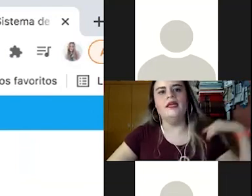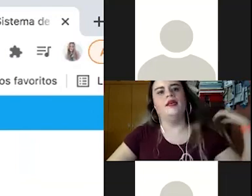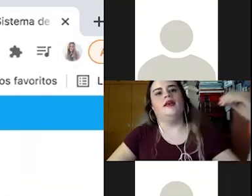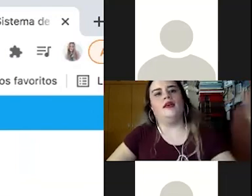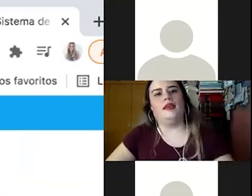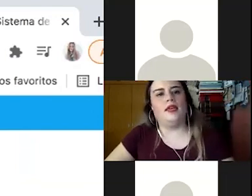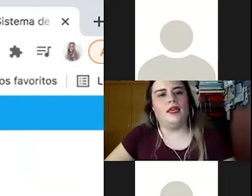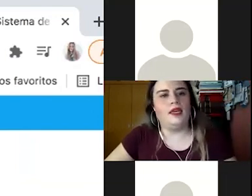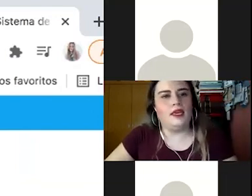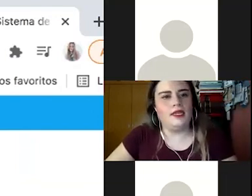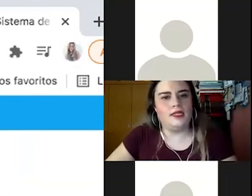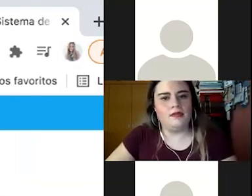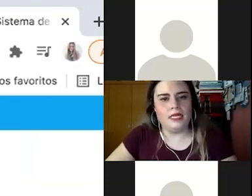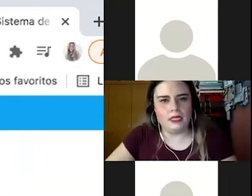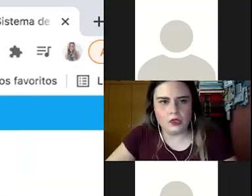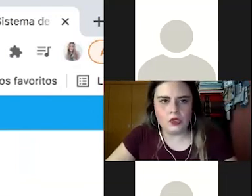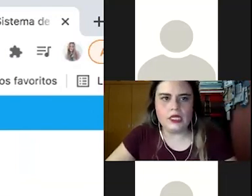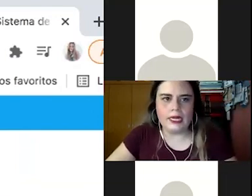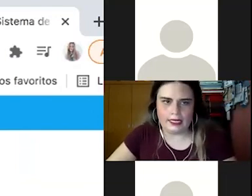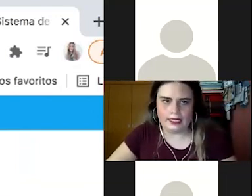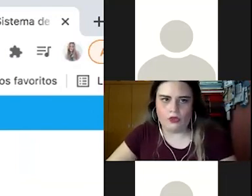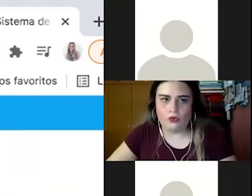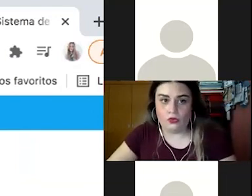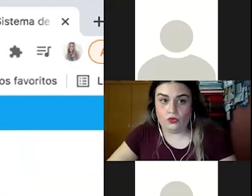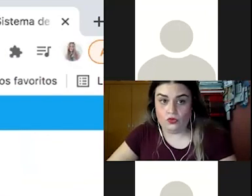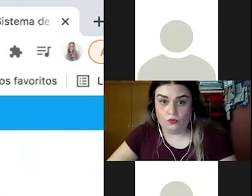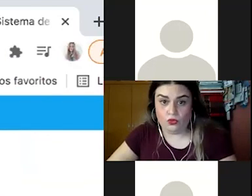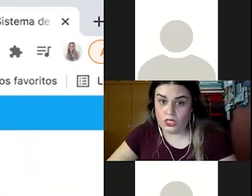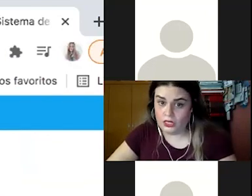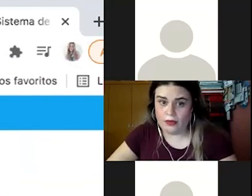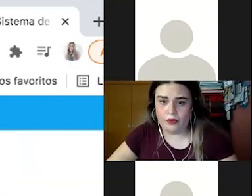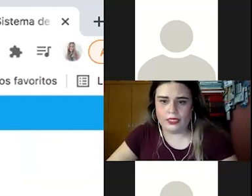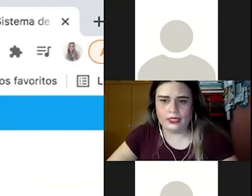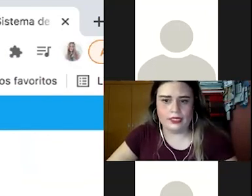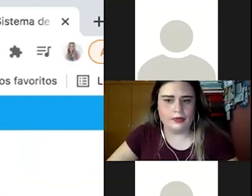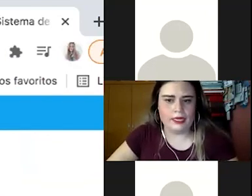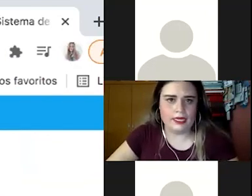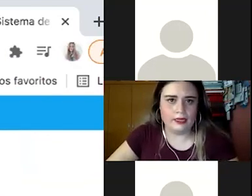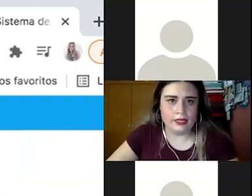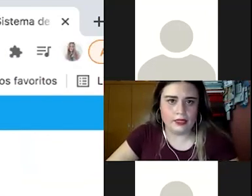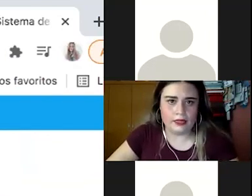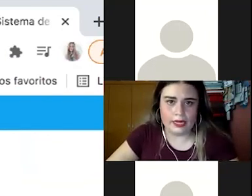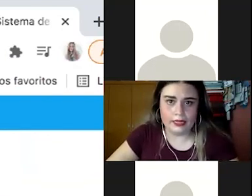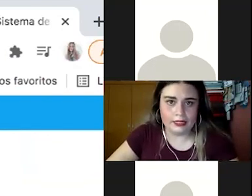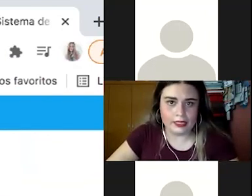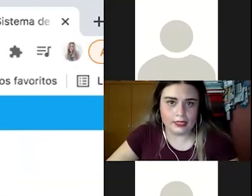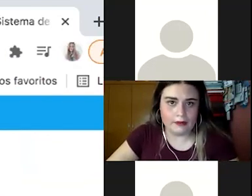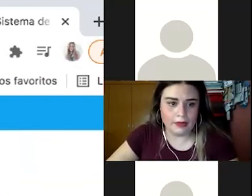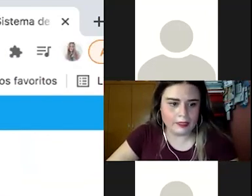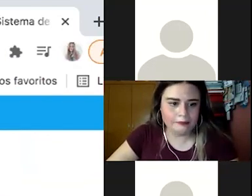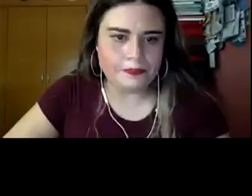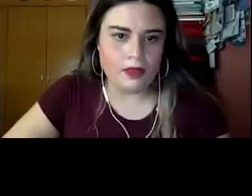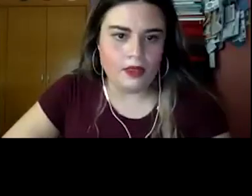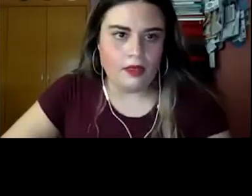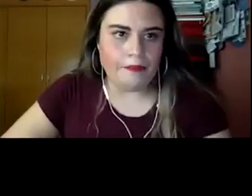tema, que esta administración sí le ha restado muchísima importancia al tema de la Agenda 2030,